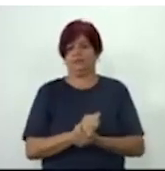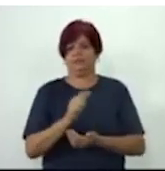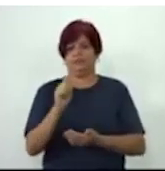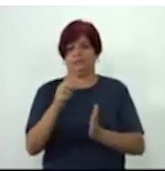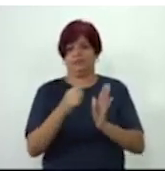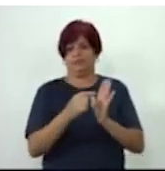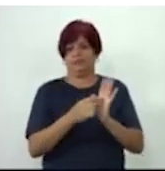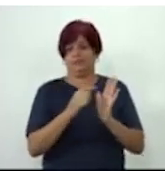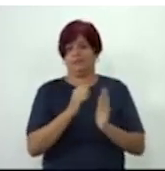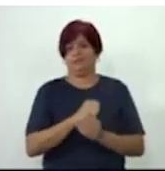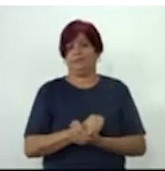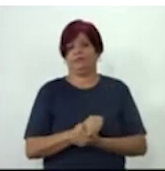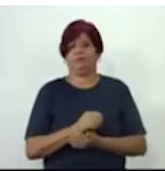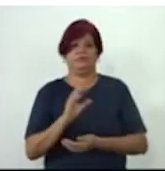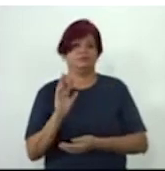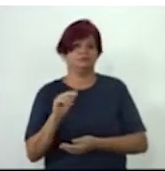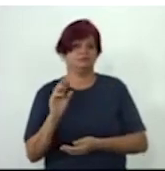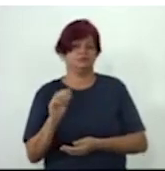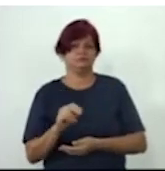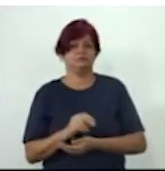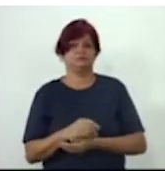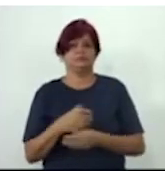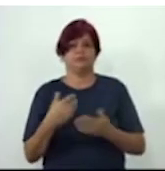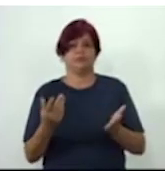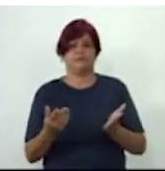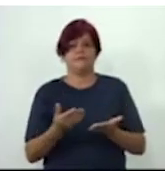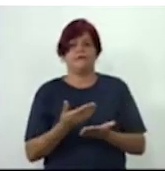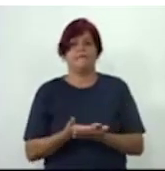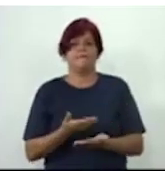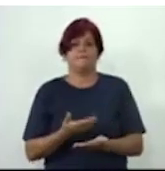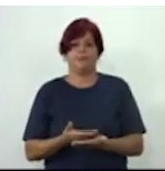aspecto, les decía que se propone